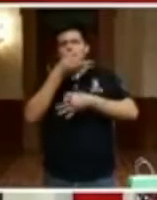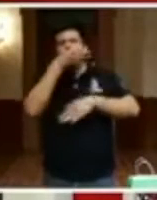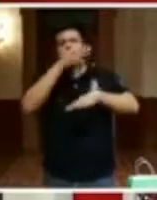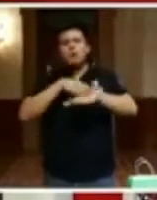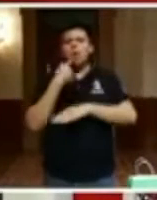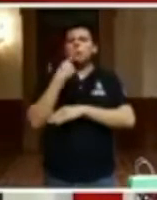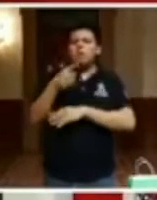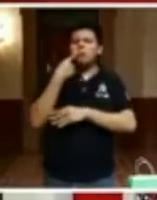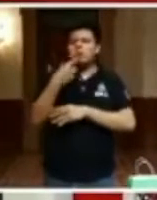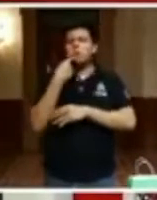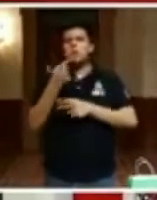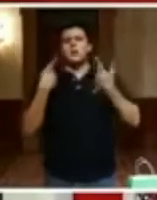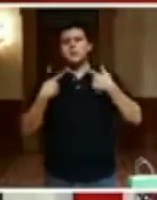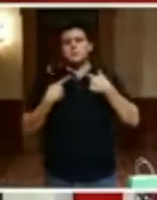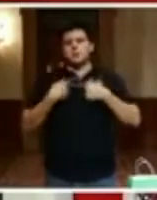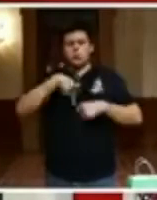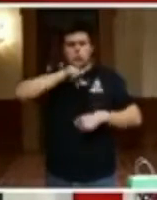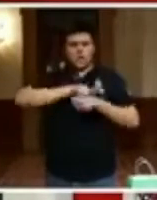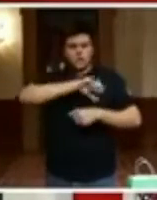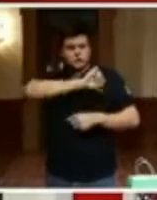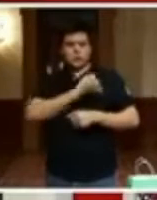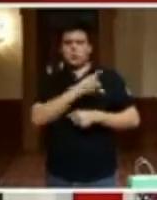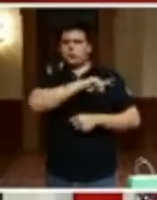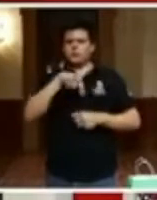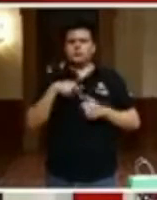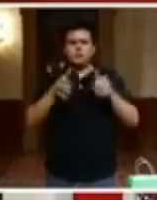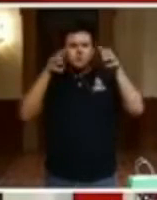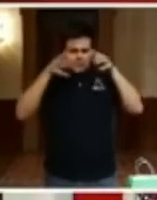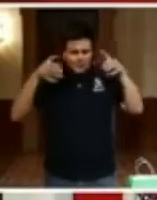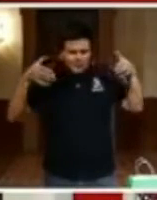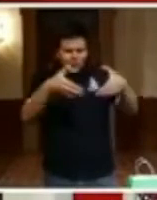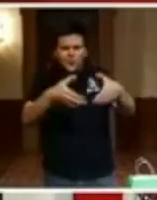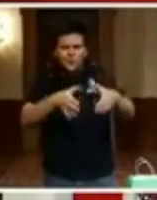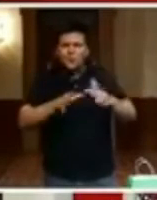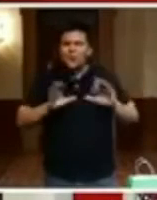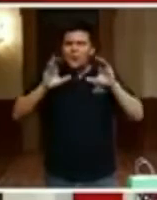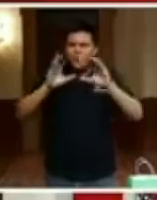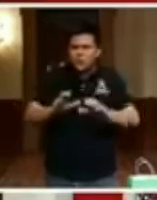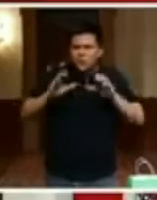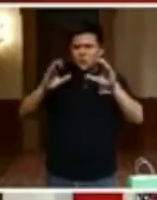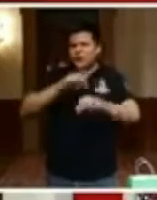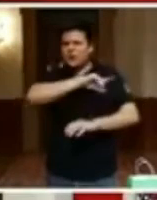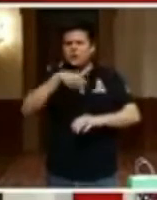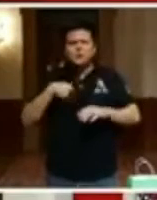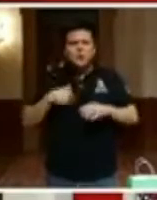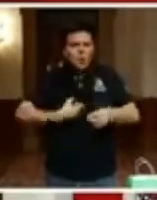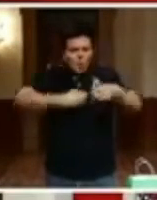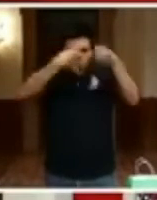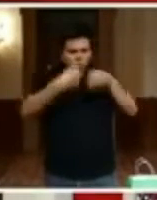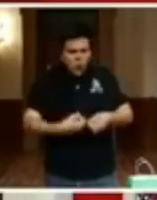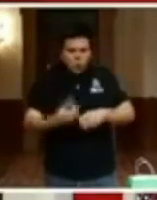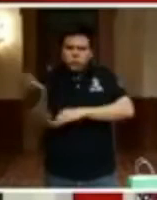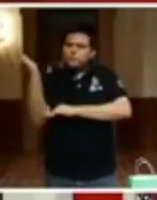que todo el personal de salud estamos muy preocupados y ocupados todo el día y